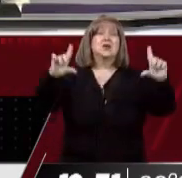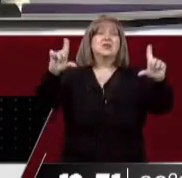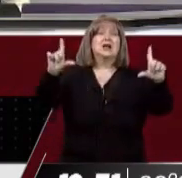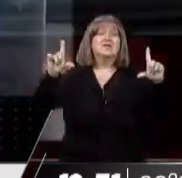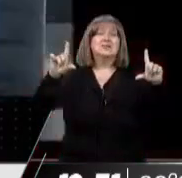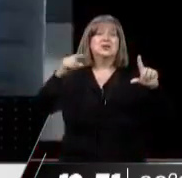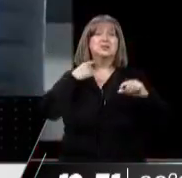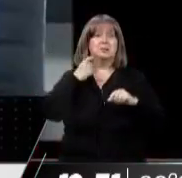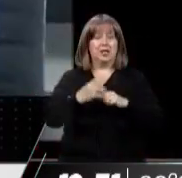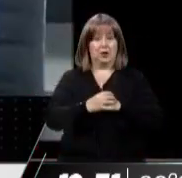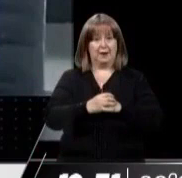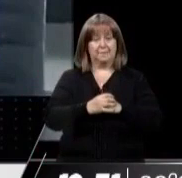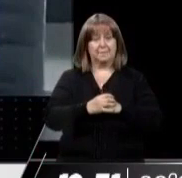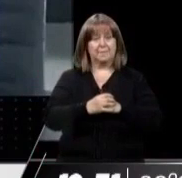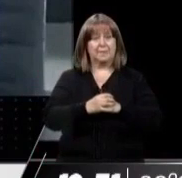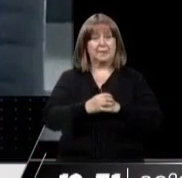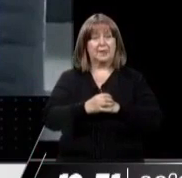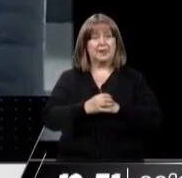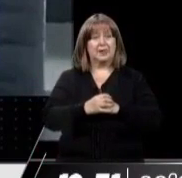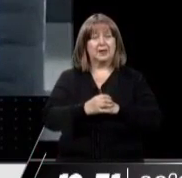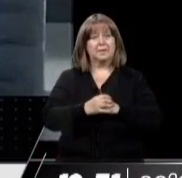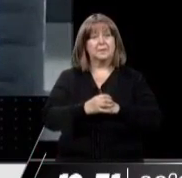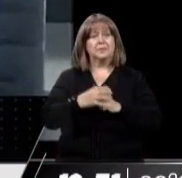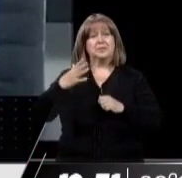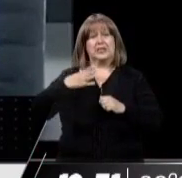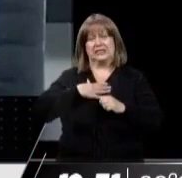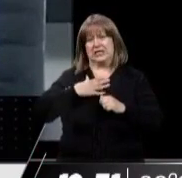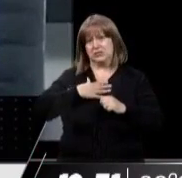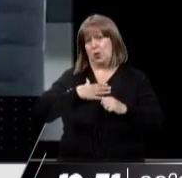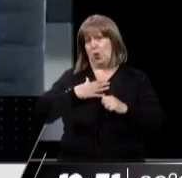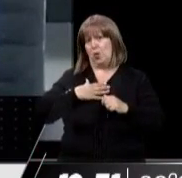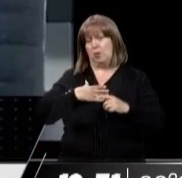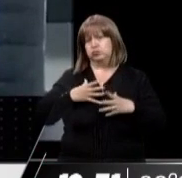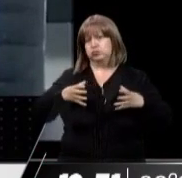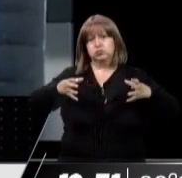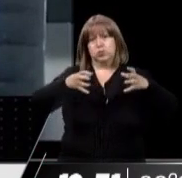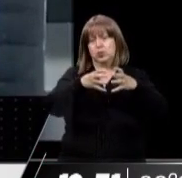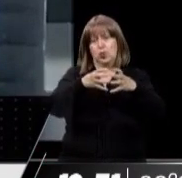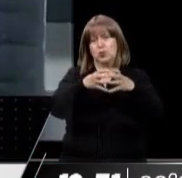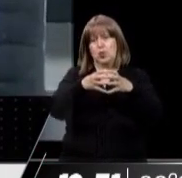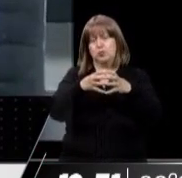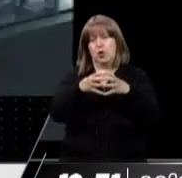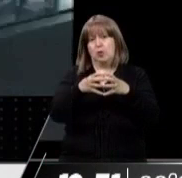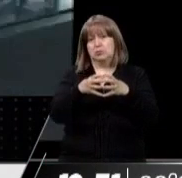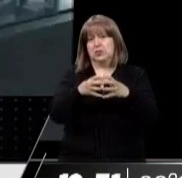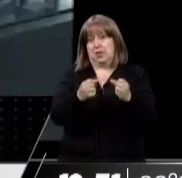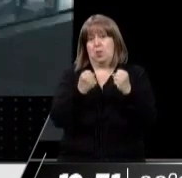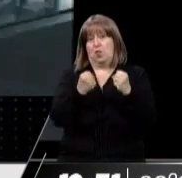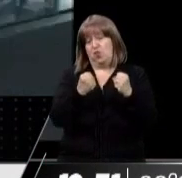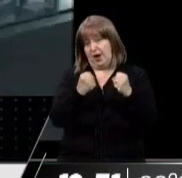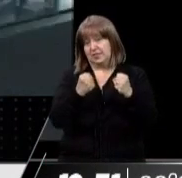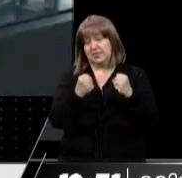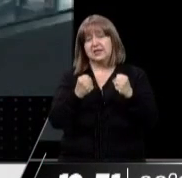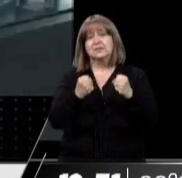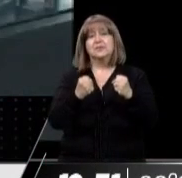española. Está entera, está fuerte. Para todos fue un momento de conmoción, pero gracias